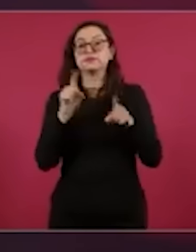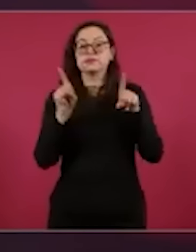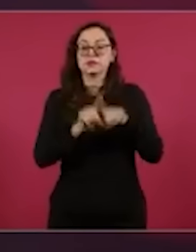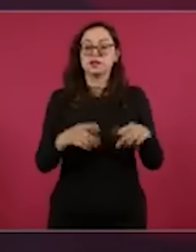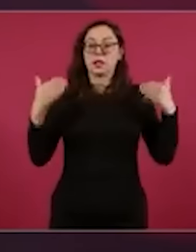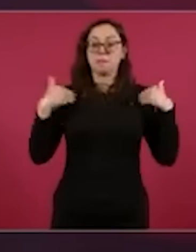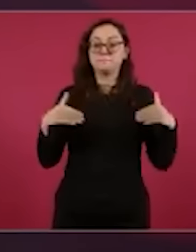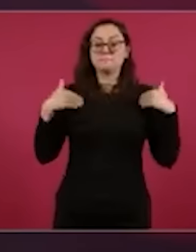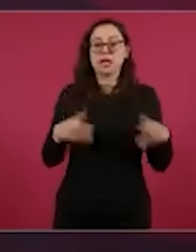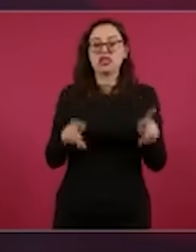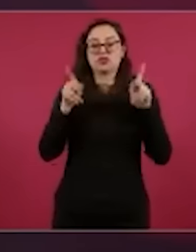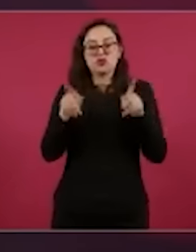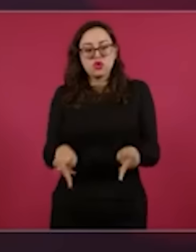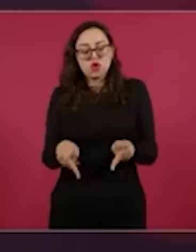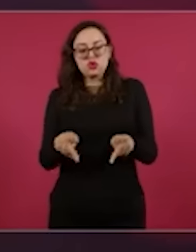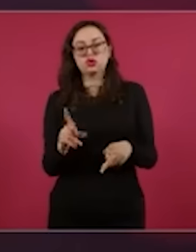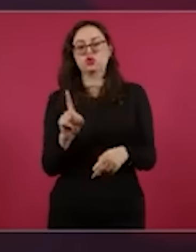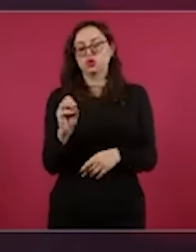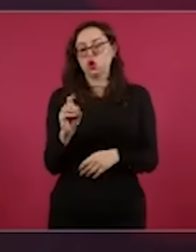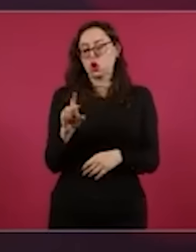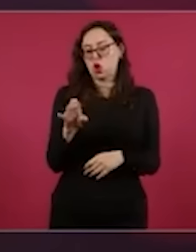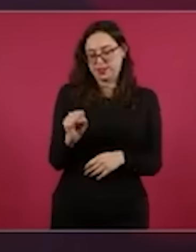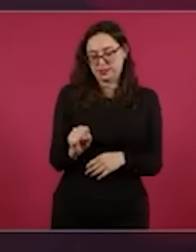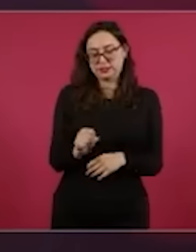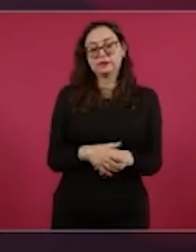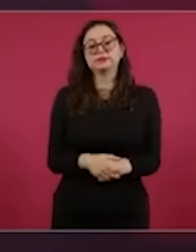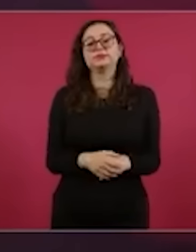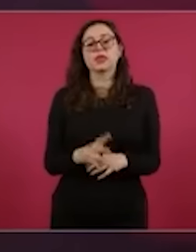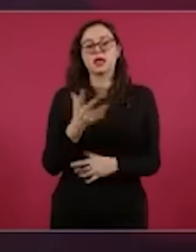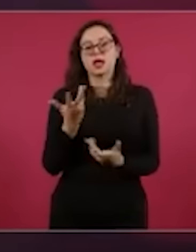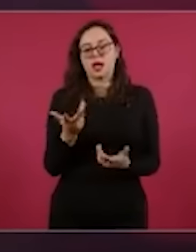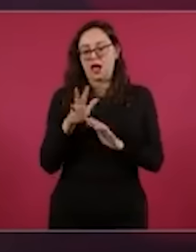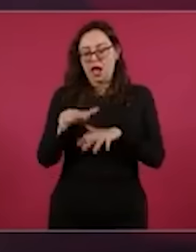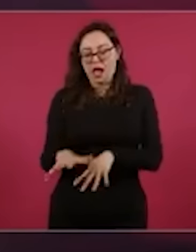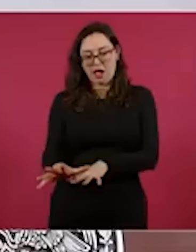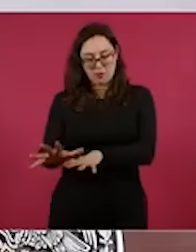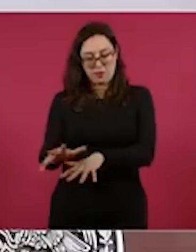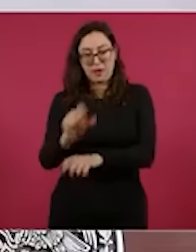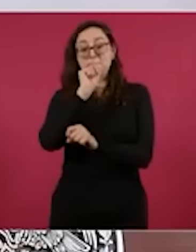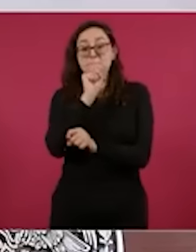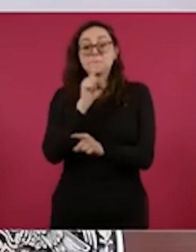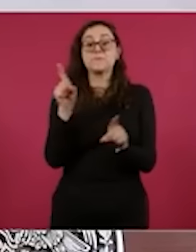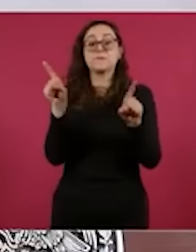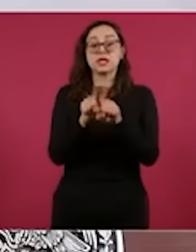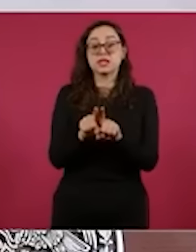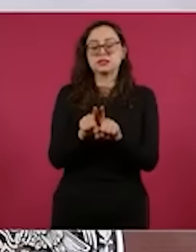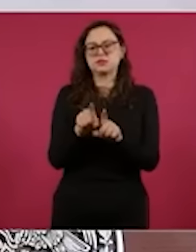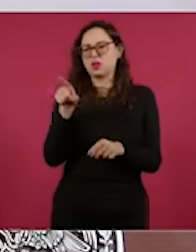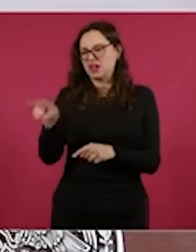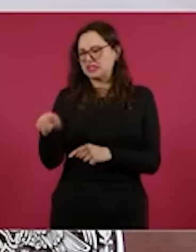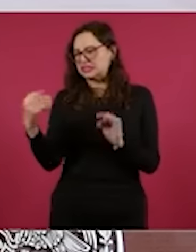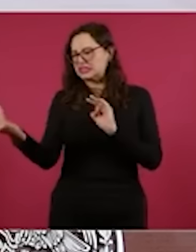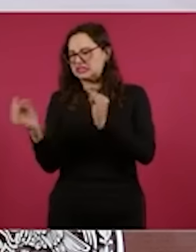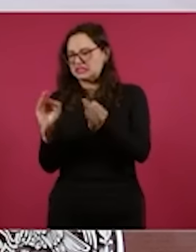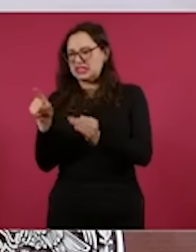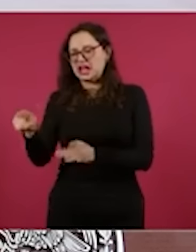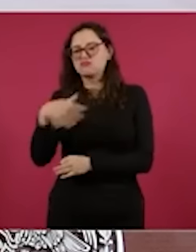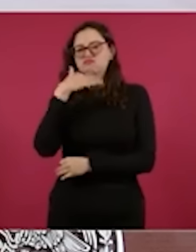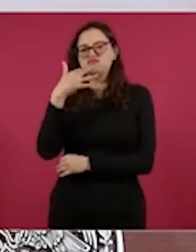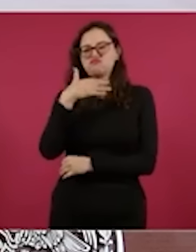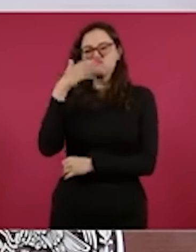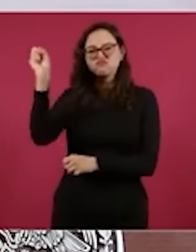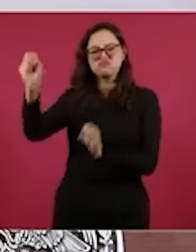de Dolores, los manantiales, la clausura y remediación del tiradero a cielo abierto